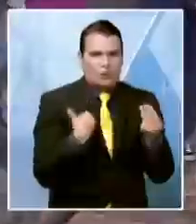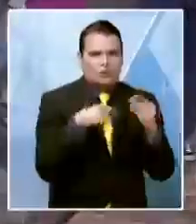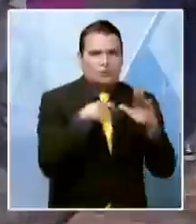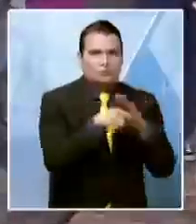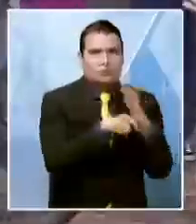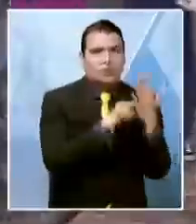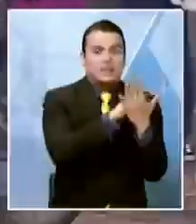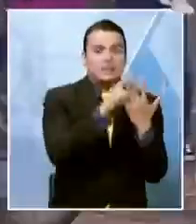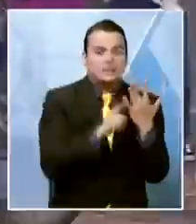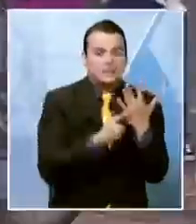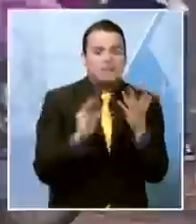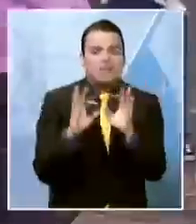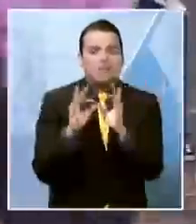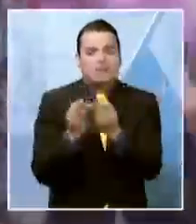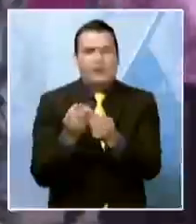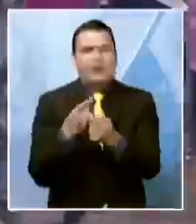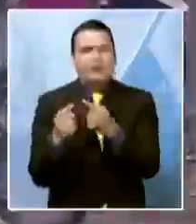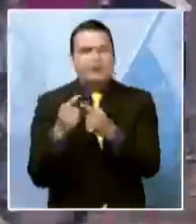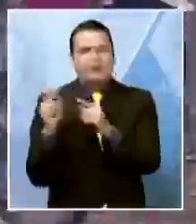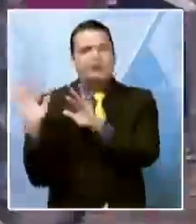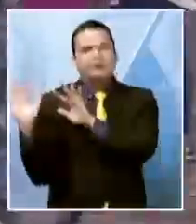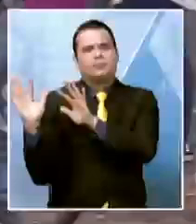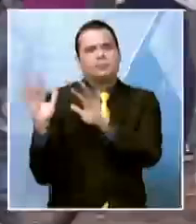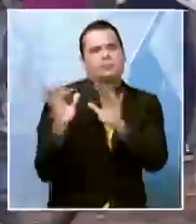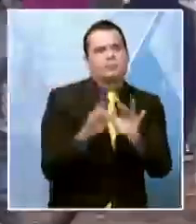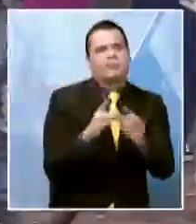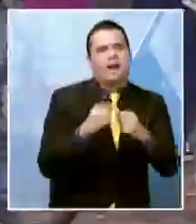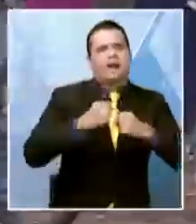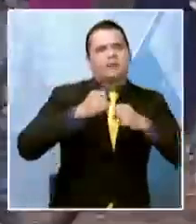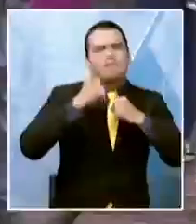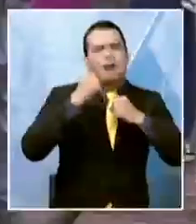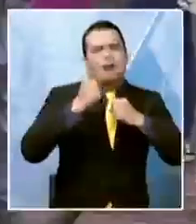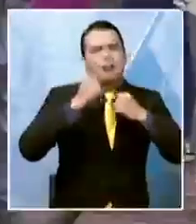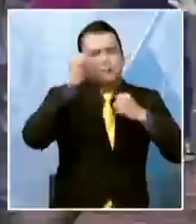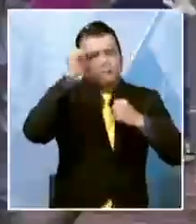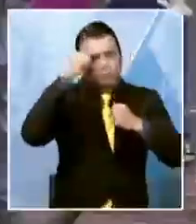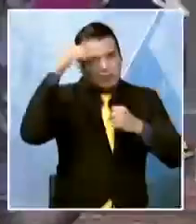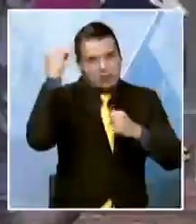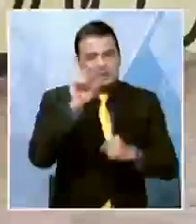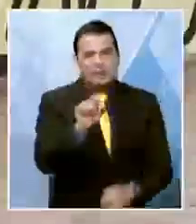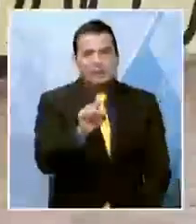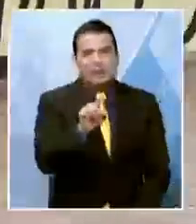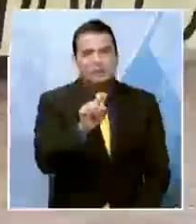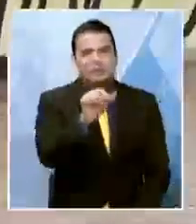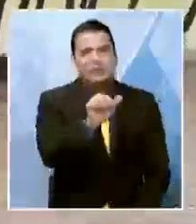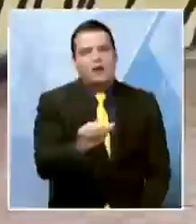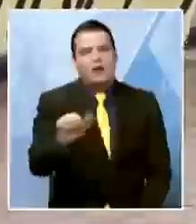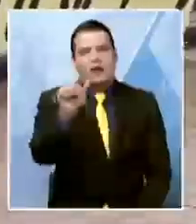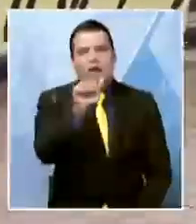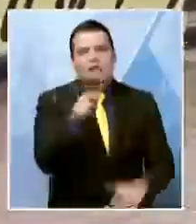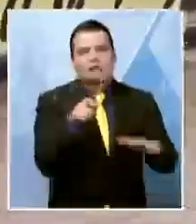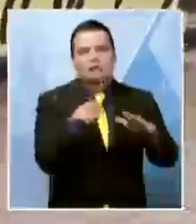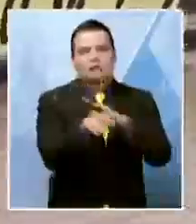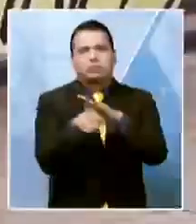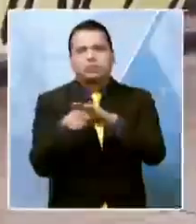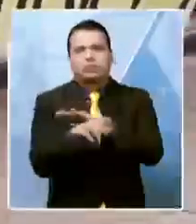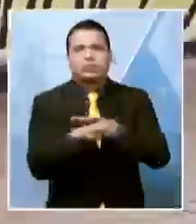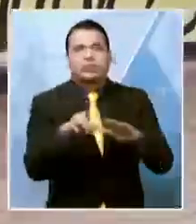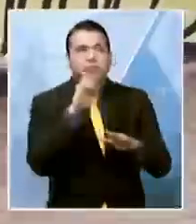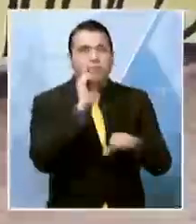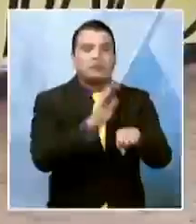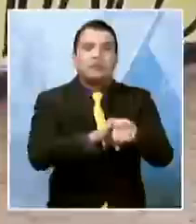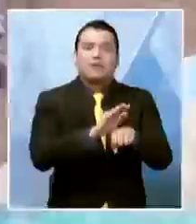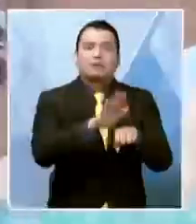víctimas de Llano Verde, de los 5 menores que fueron vilmente asesinados el pasado 11 de agosto. Ellos le exigen a la Fiscalía